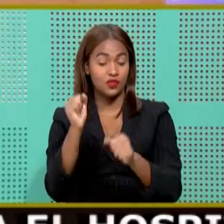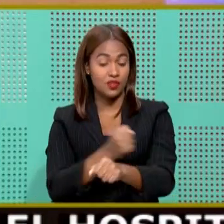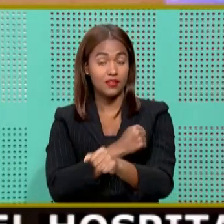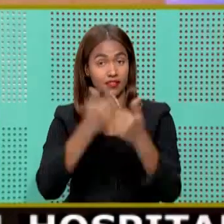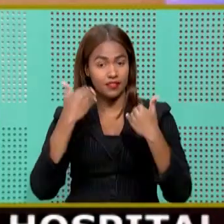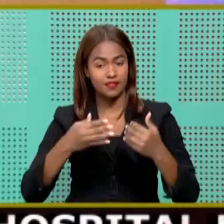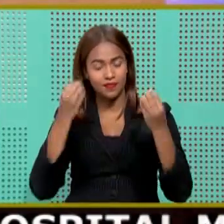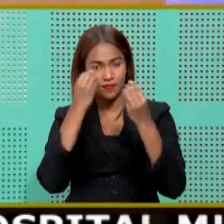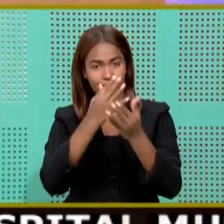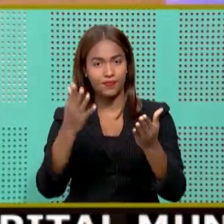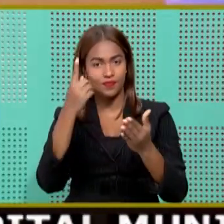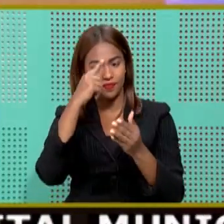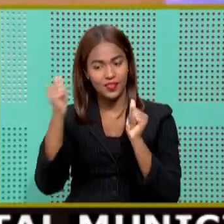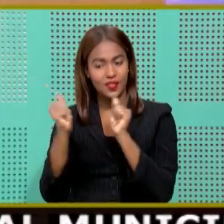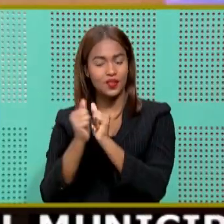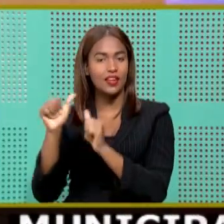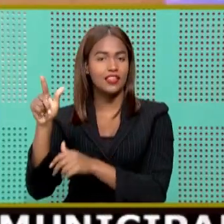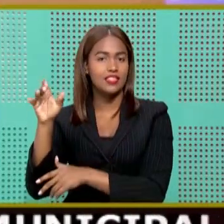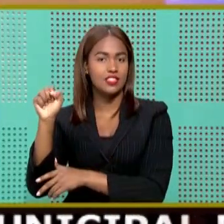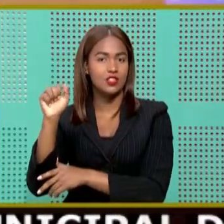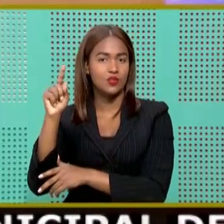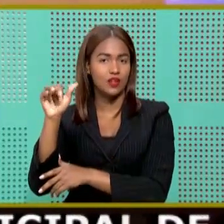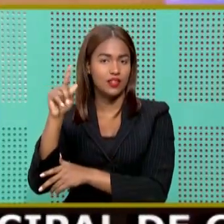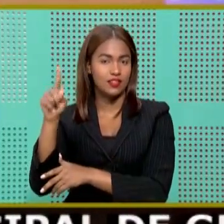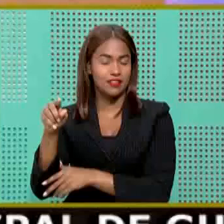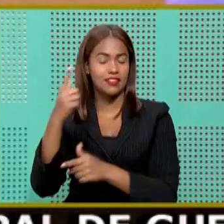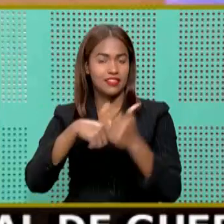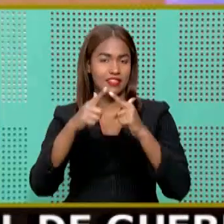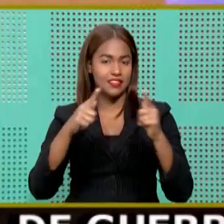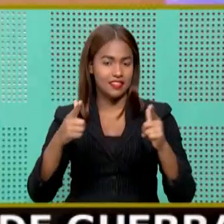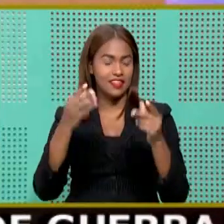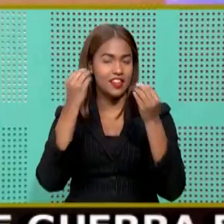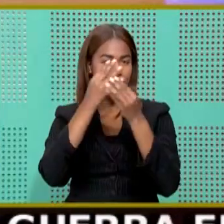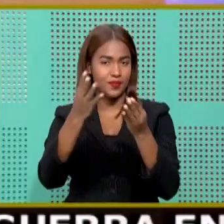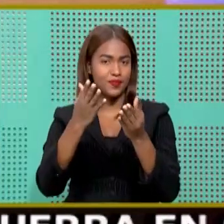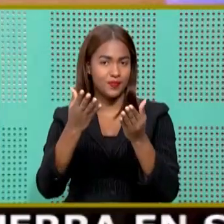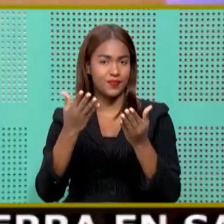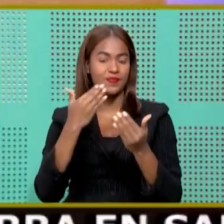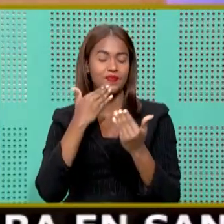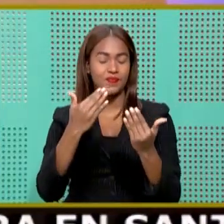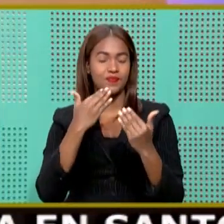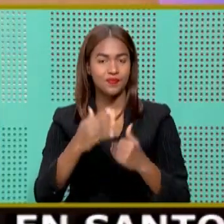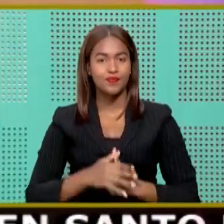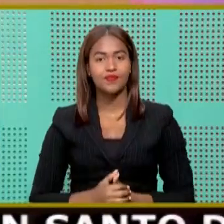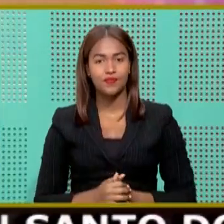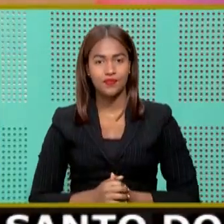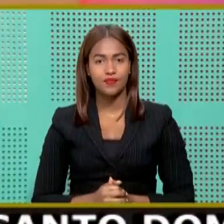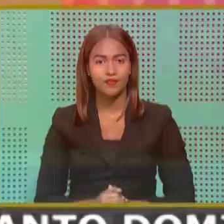García lo dice junto a Angeli Suárez cada día, pero Lenguas de Señales informan ellas. Gracias por estar.